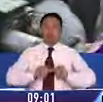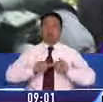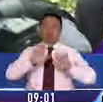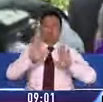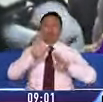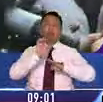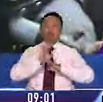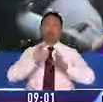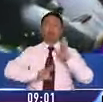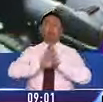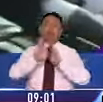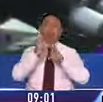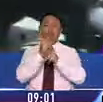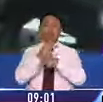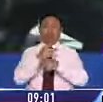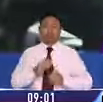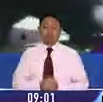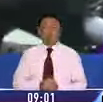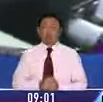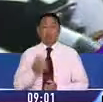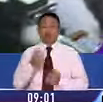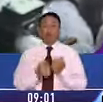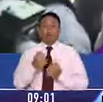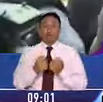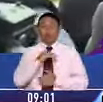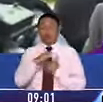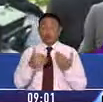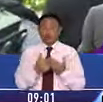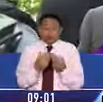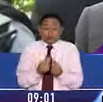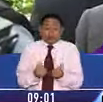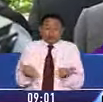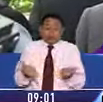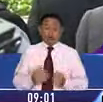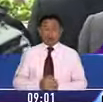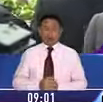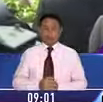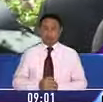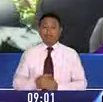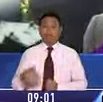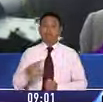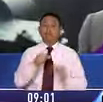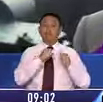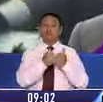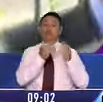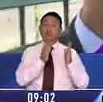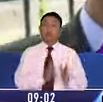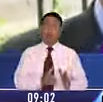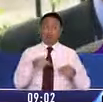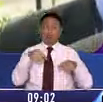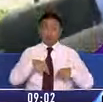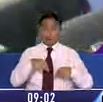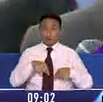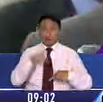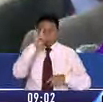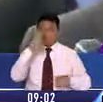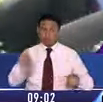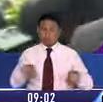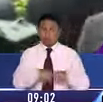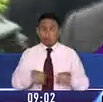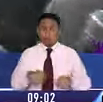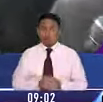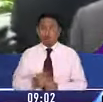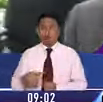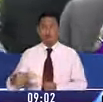seguir produciendo y tenemos que ir solucionando los problemas que a todos nos competen. Muchos de los mismos asambleístas estuvieron en esta misma línea, así que